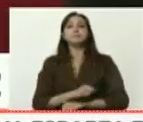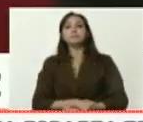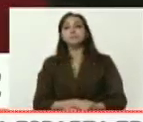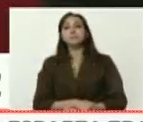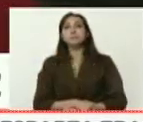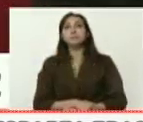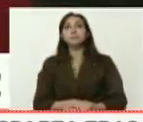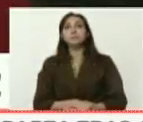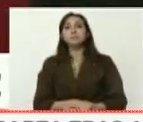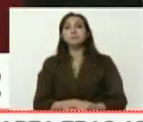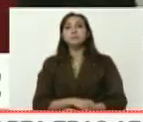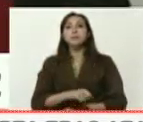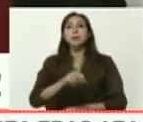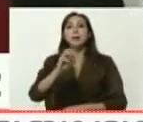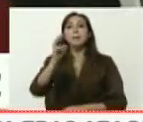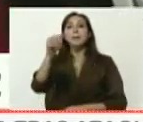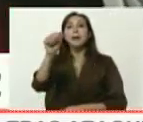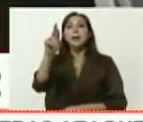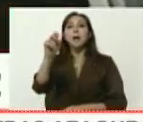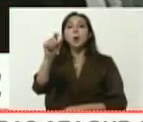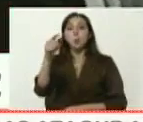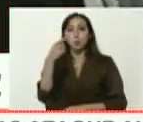que es el autor de estas cosas.